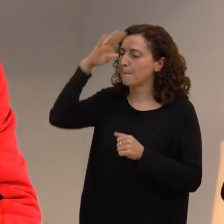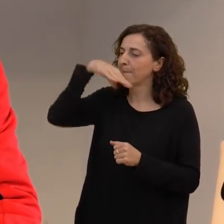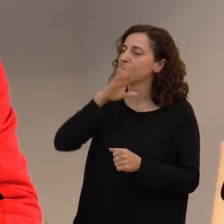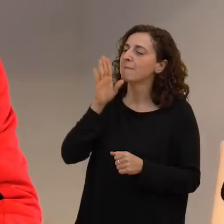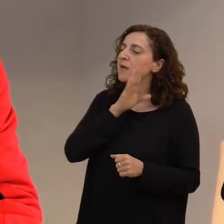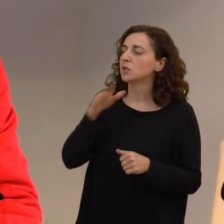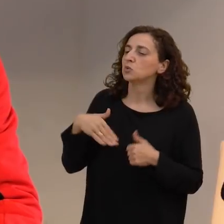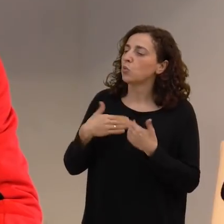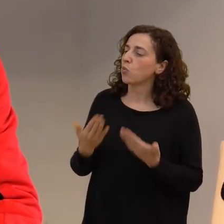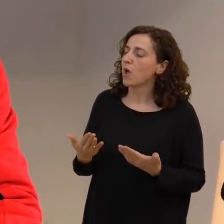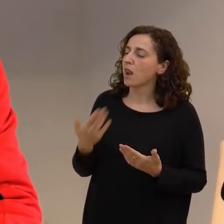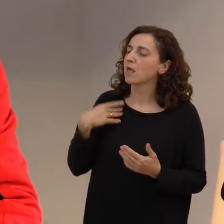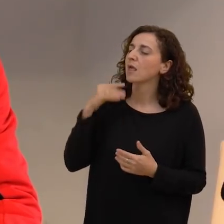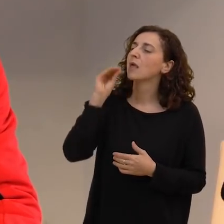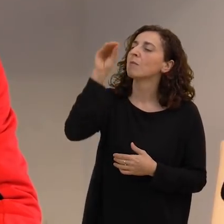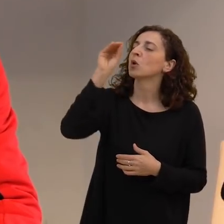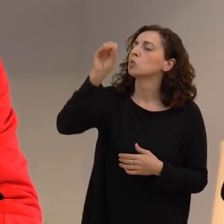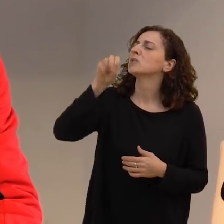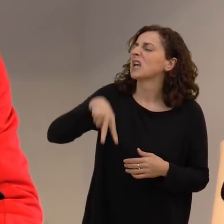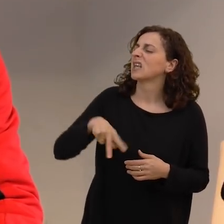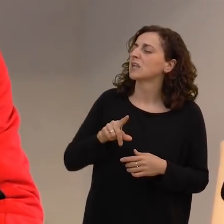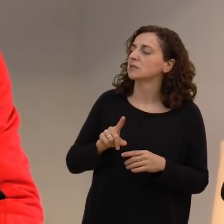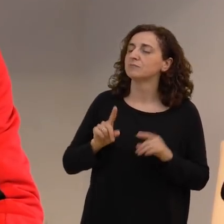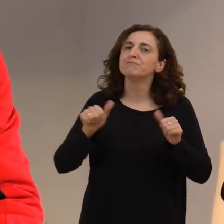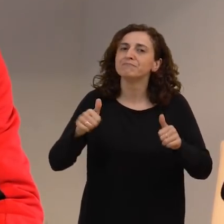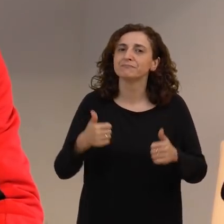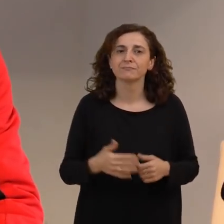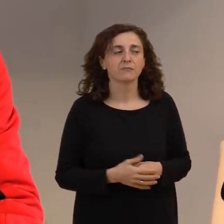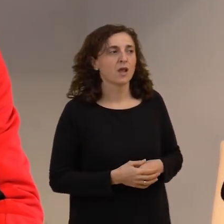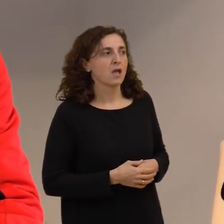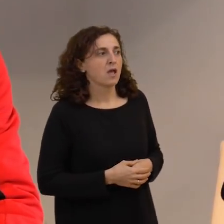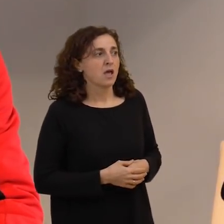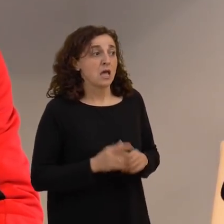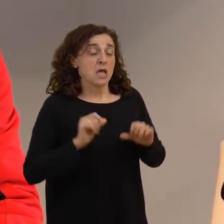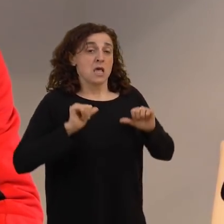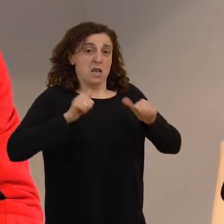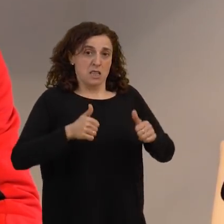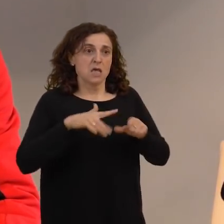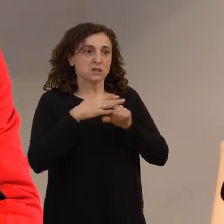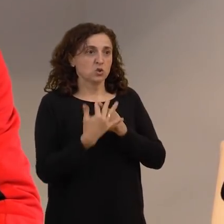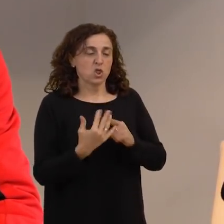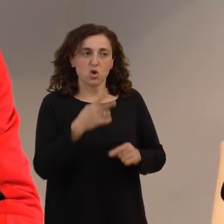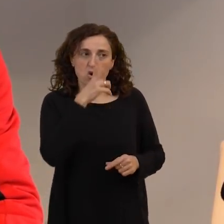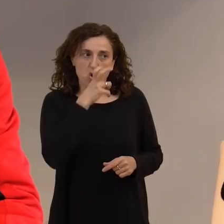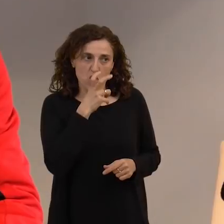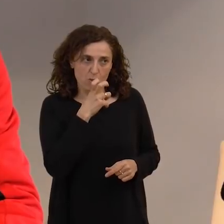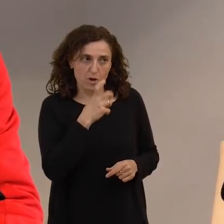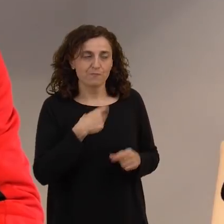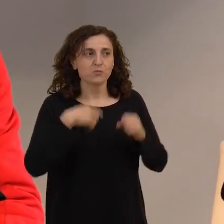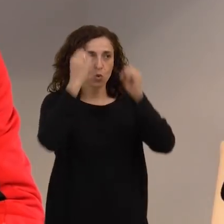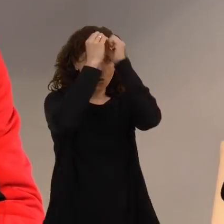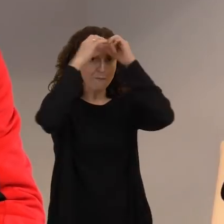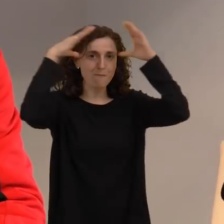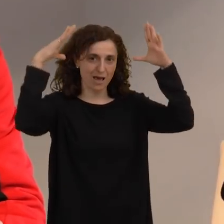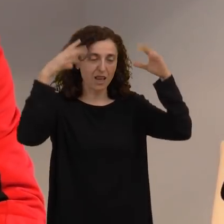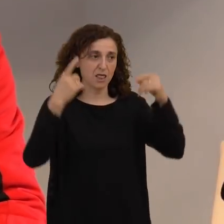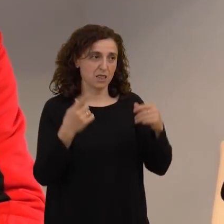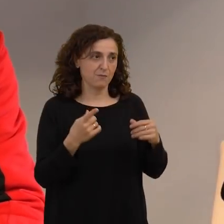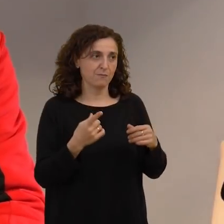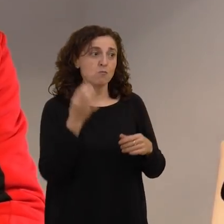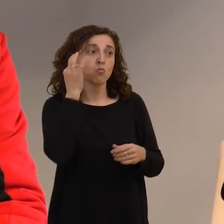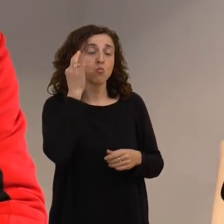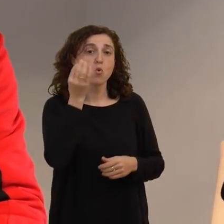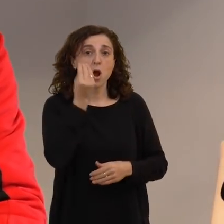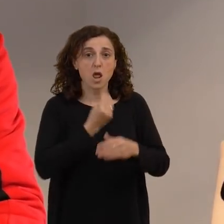para los padres, y a quién se acude? Bueno, la situación inicial es desastrosa, tú imagínate que